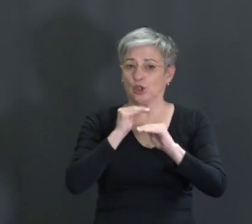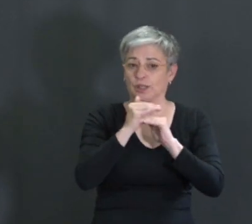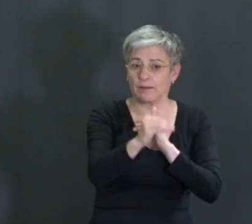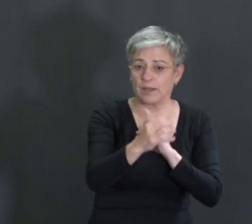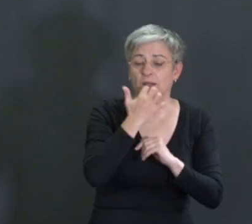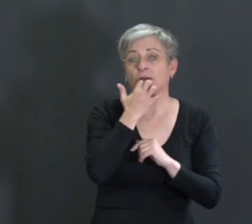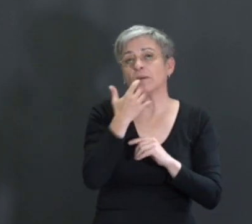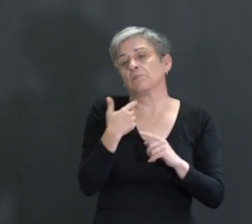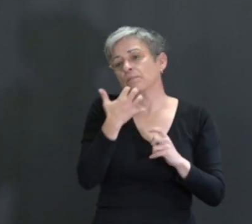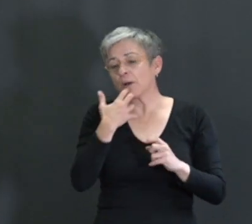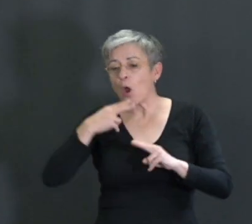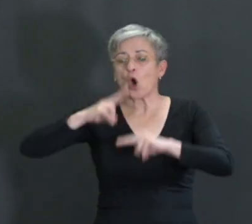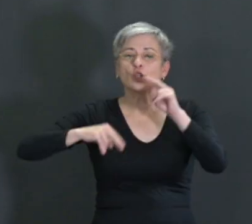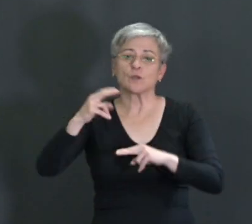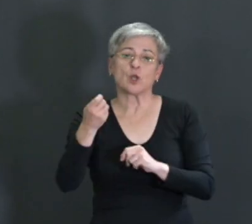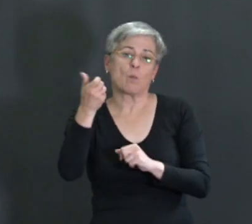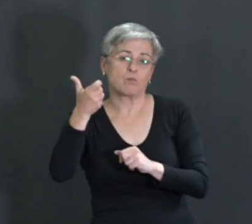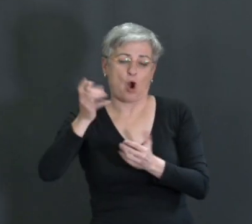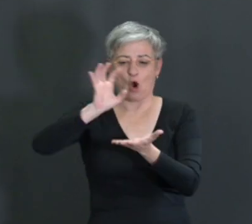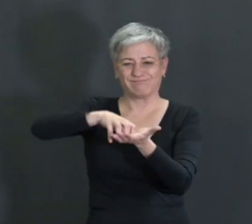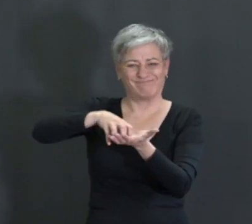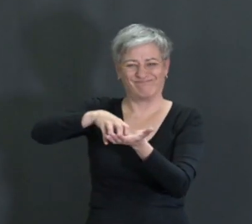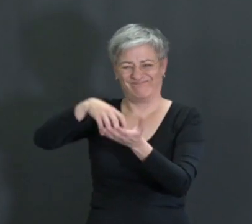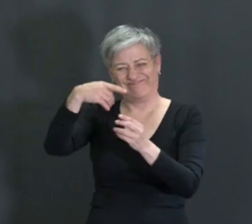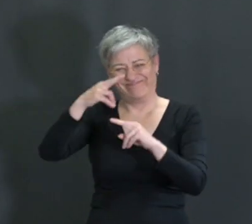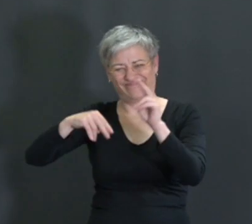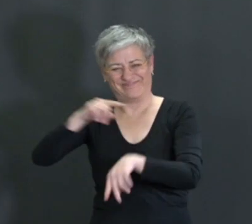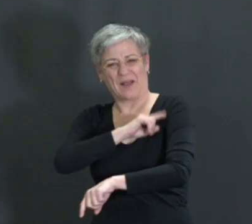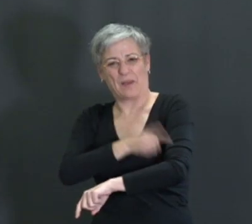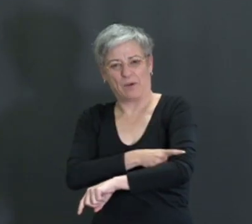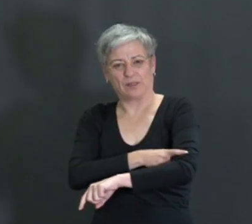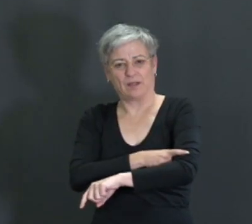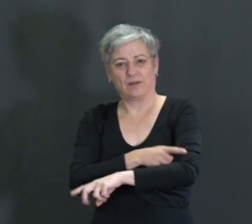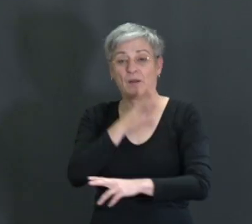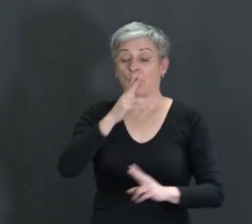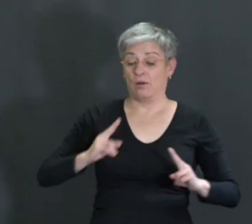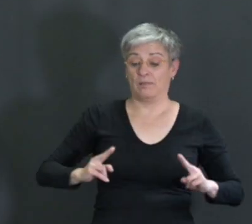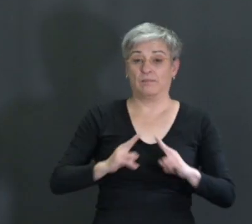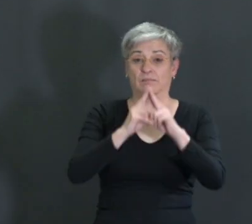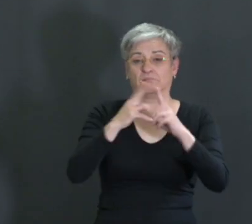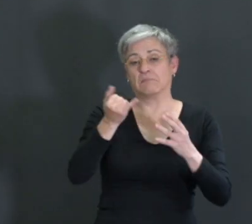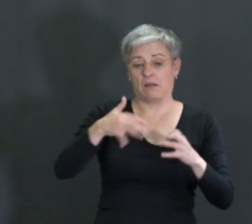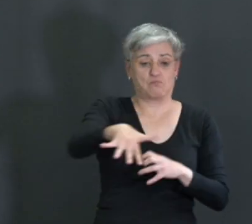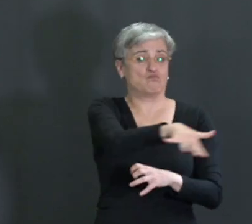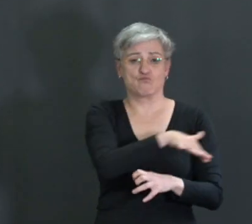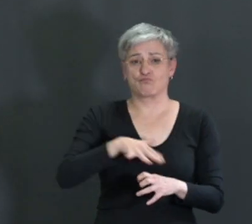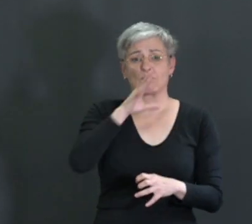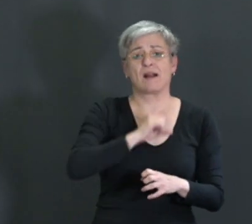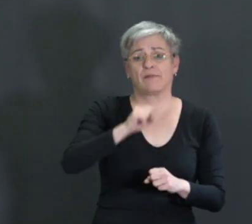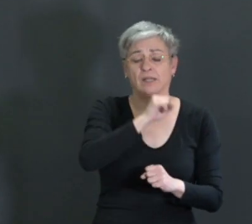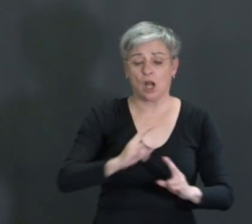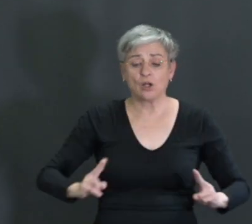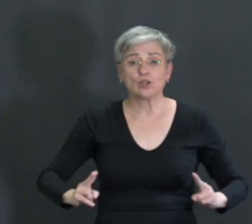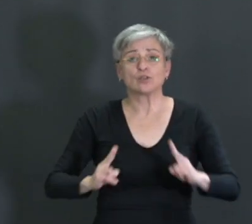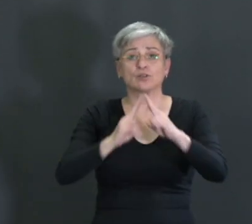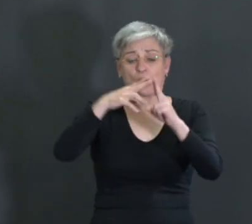construyendo pocas instalaciones deportivas. O sea, ellos lo que y tenían un escenario magnífico, pues en la Torre